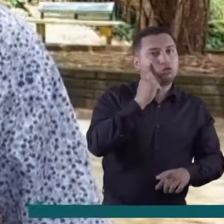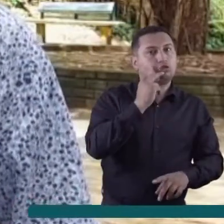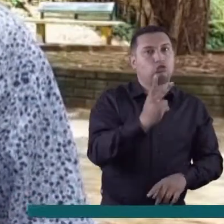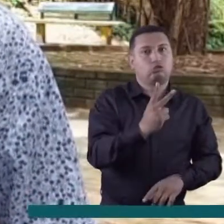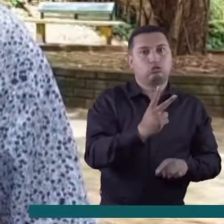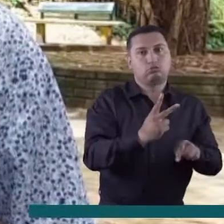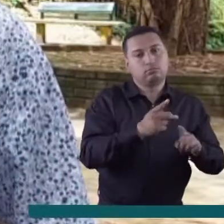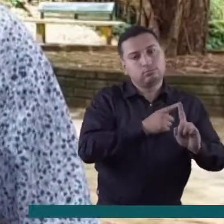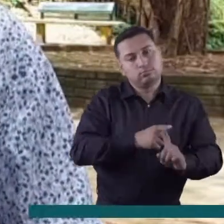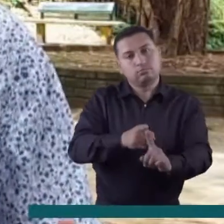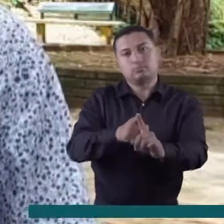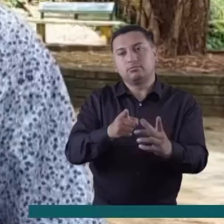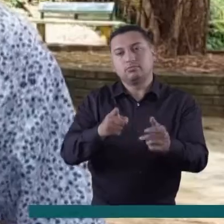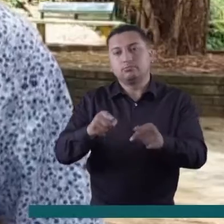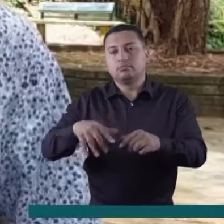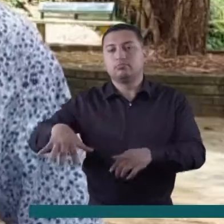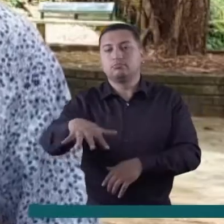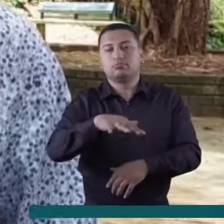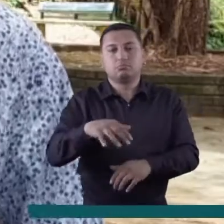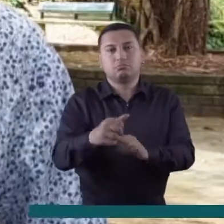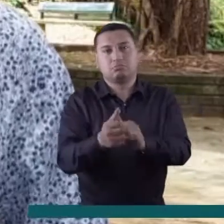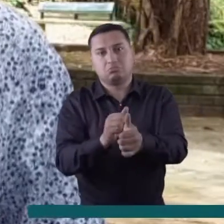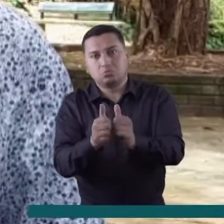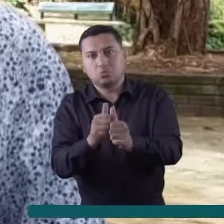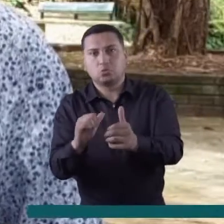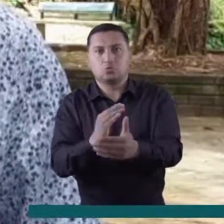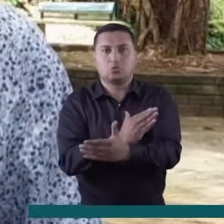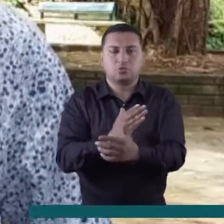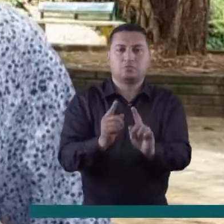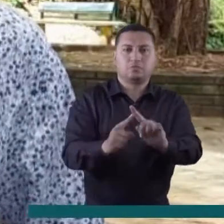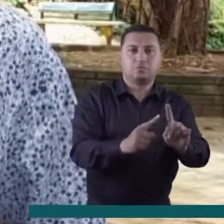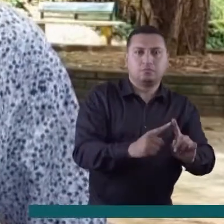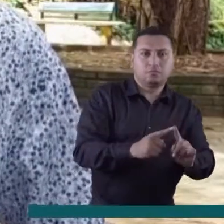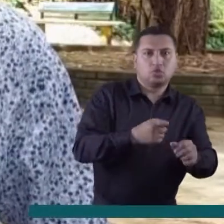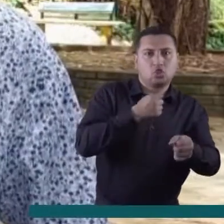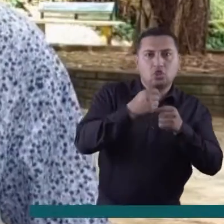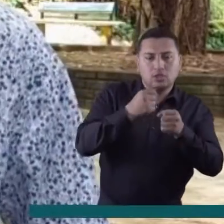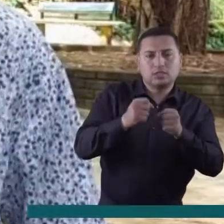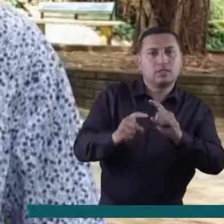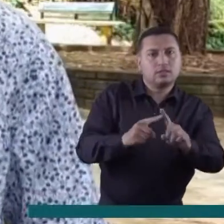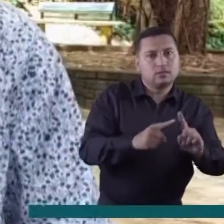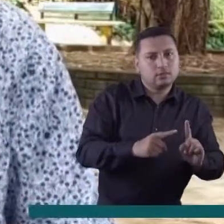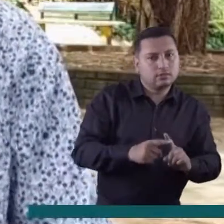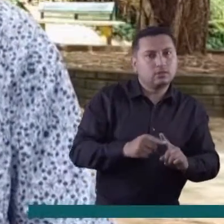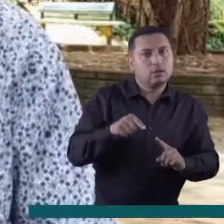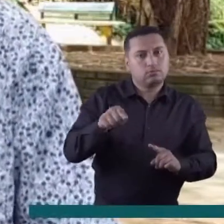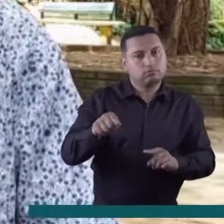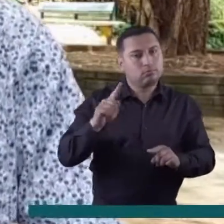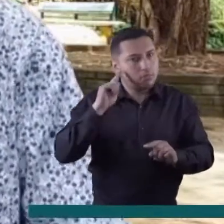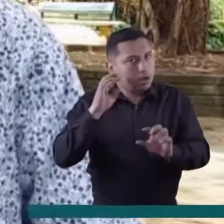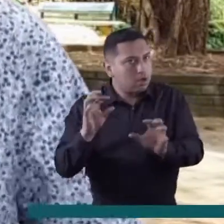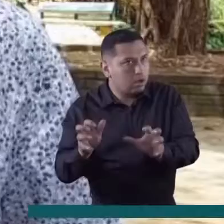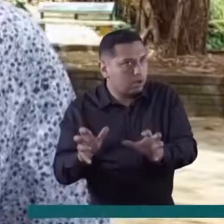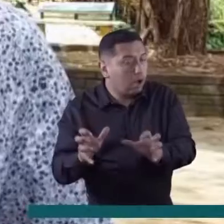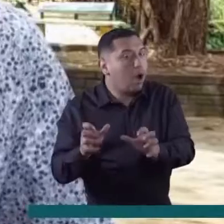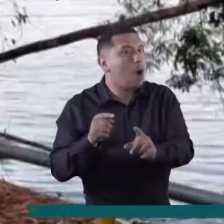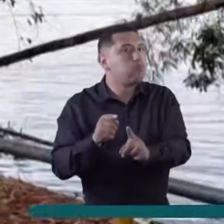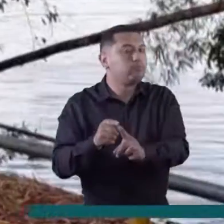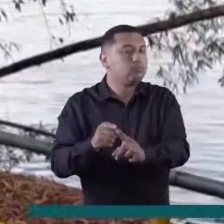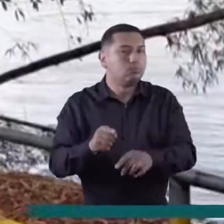los mituseños. Música variada, reportes de noticias y voces ciudadanas se escuchan a través de la frecuencia modulada